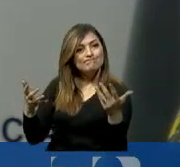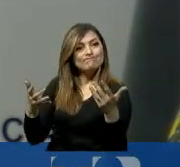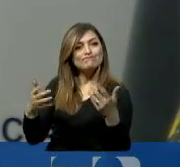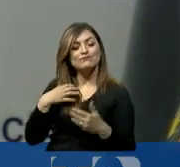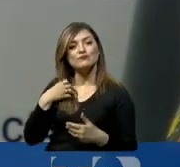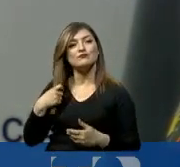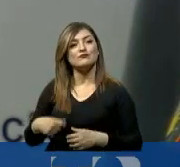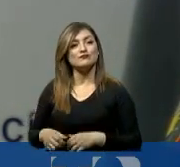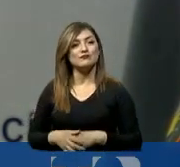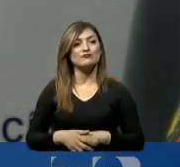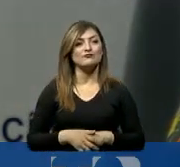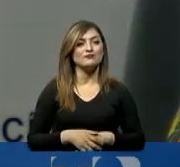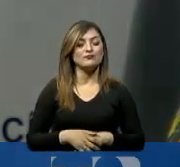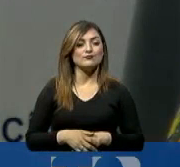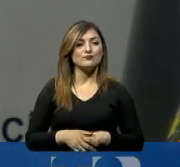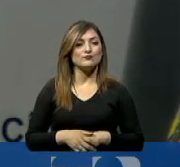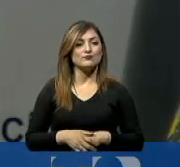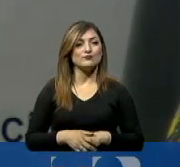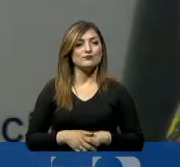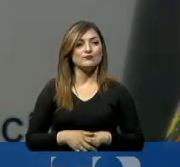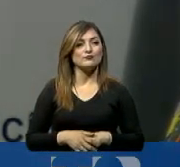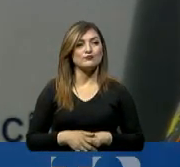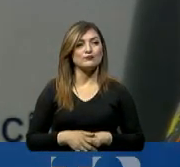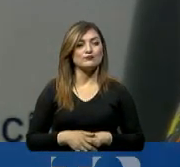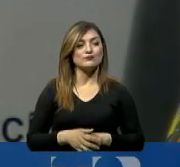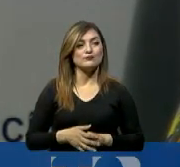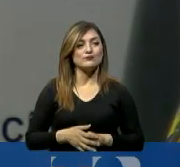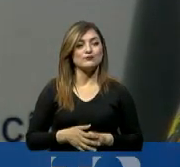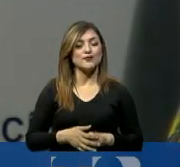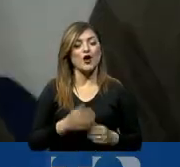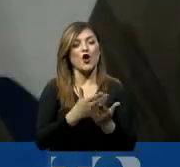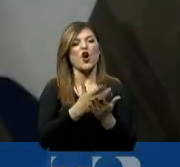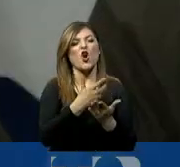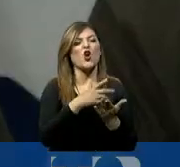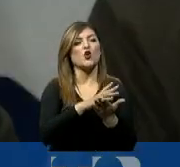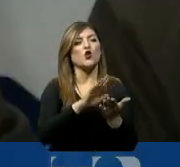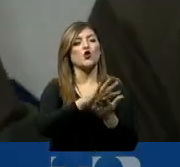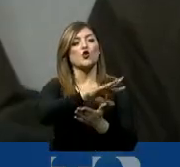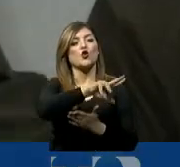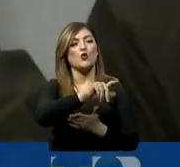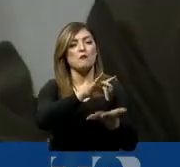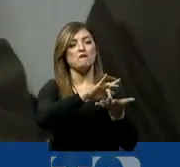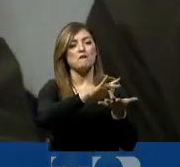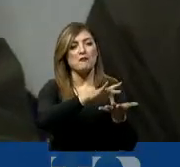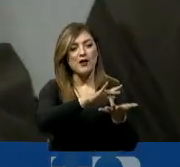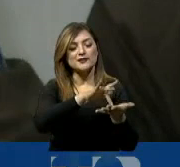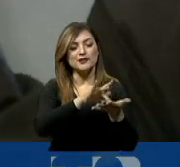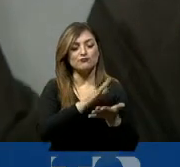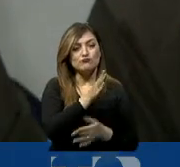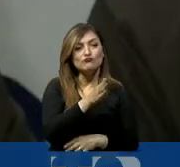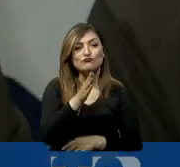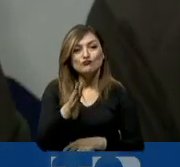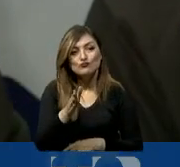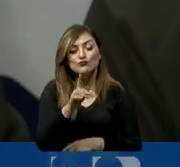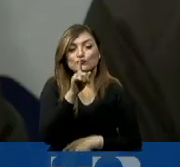accionando en la modalidad robo a unidades económicas. Entre estas farmacias, para aprovechando en horas tanto